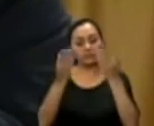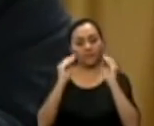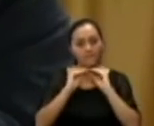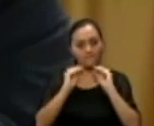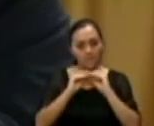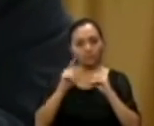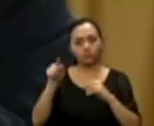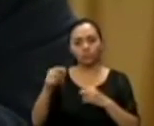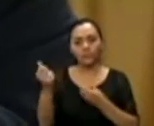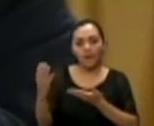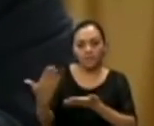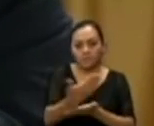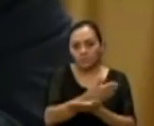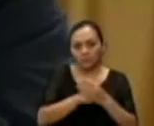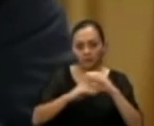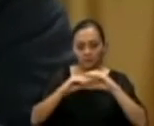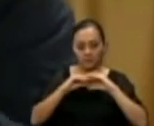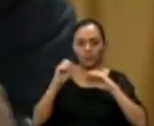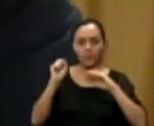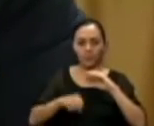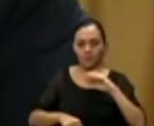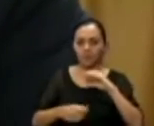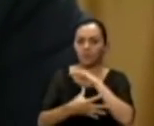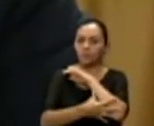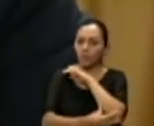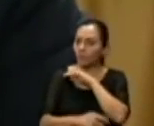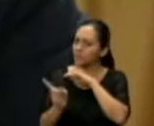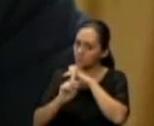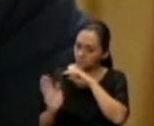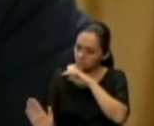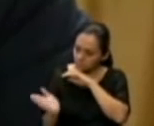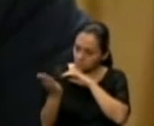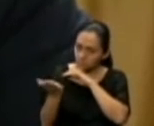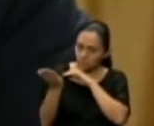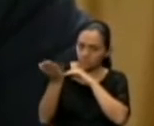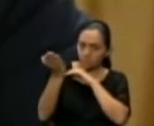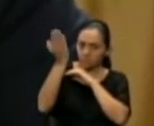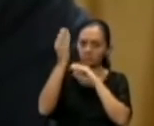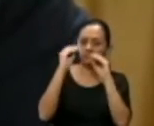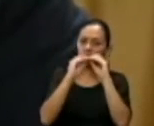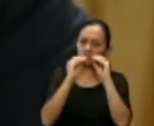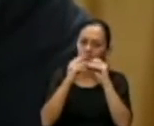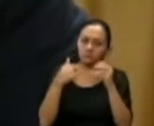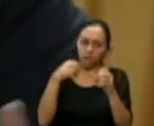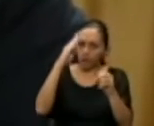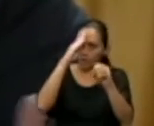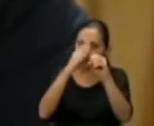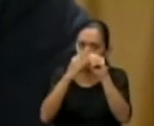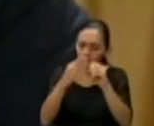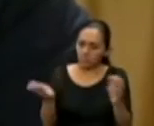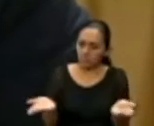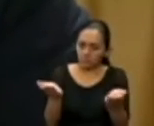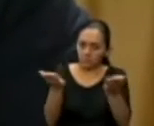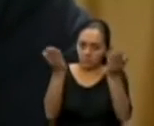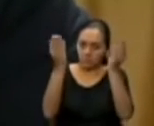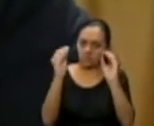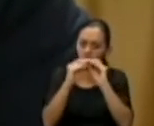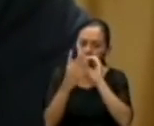sustantivamente y puedan romper el círculo de la pobreza como siempre decidimos